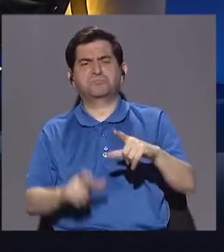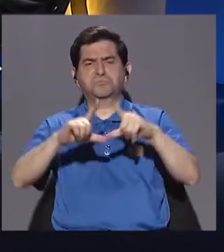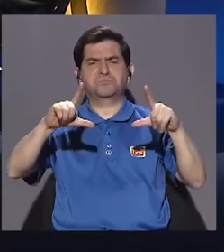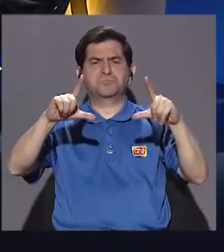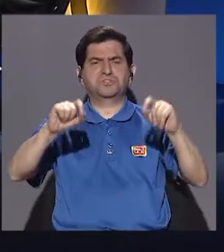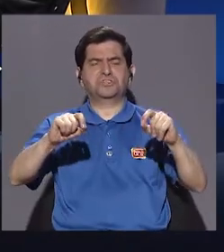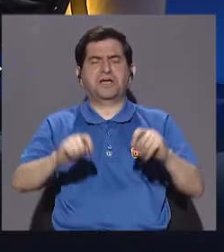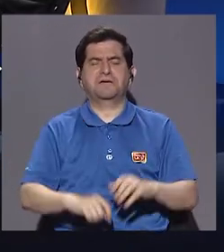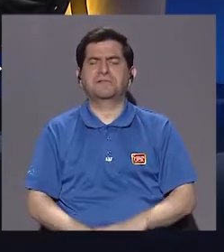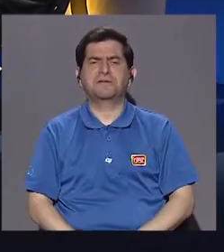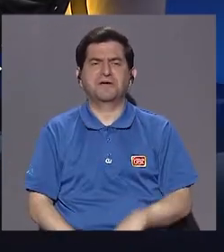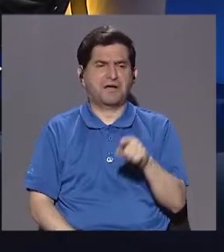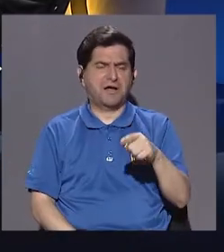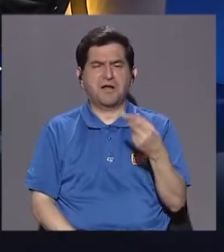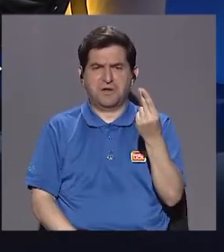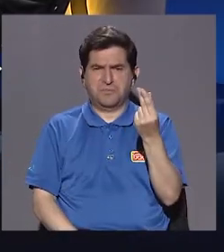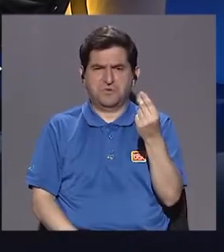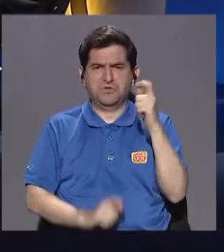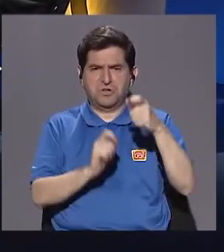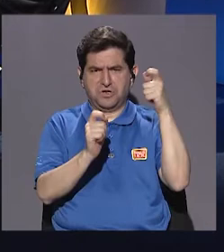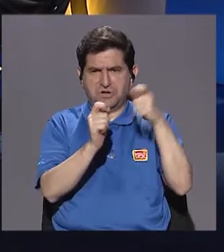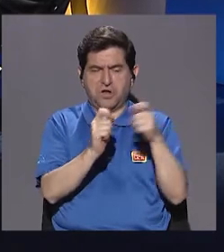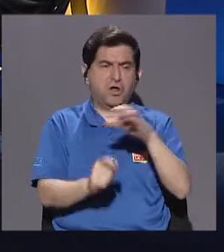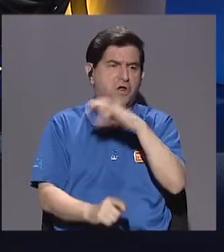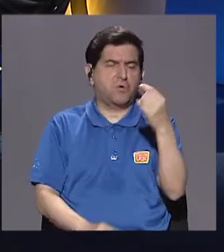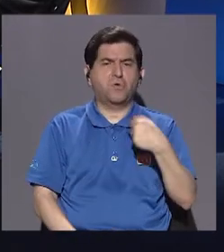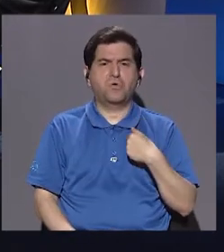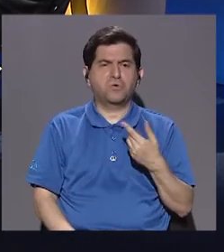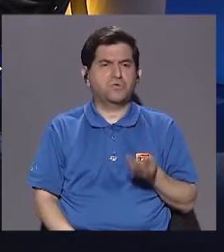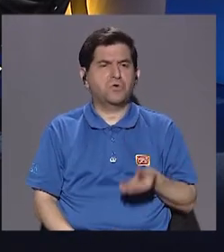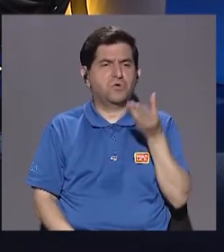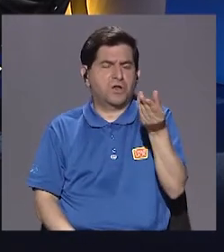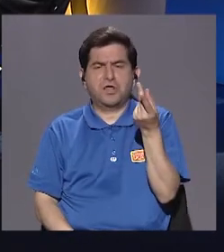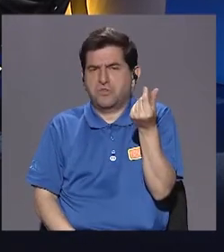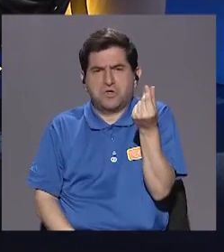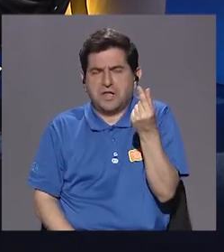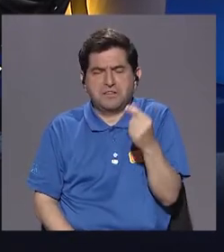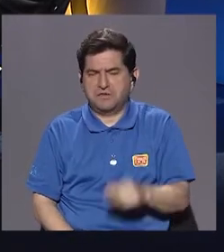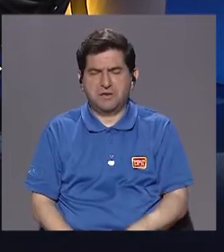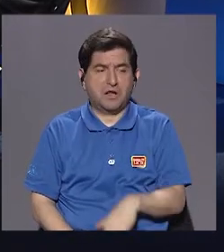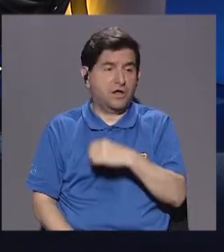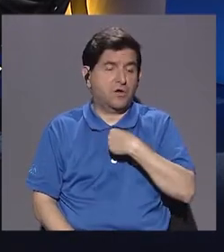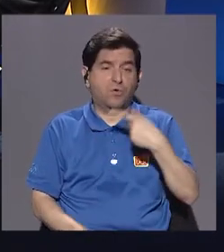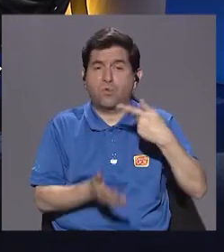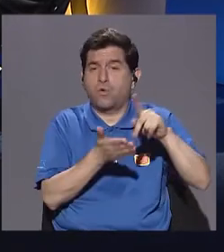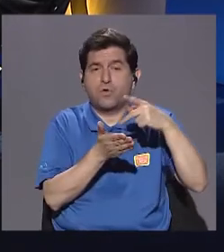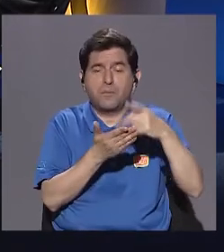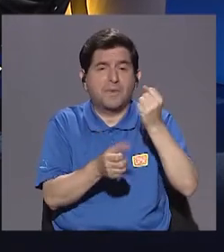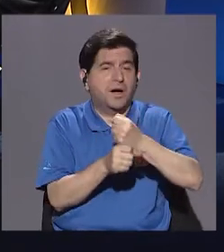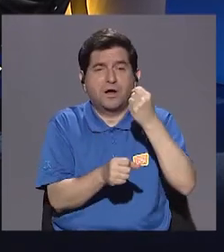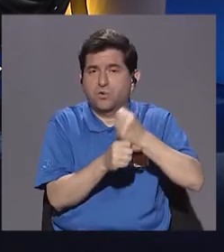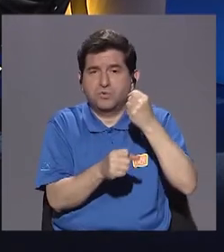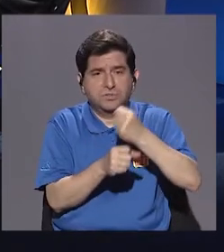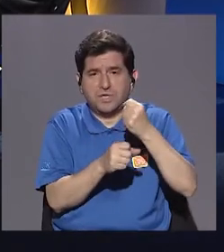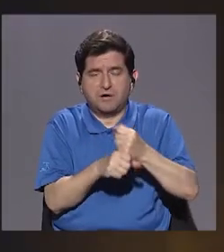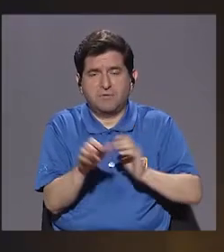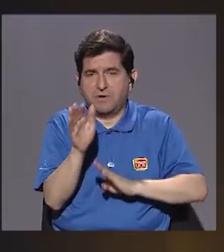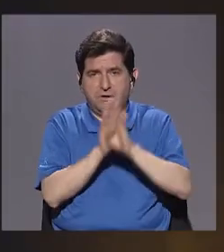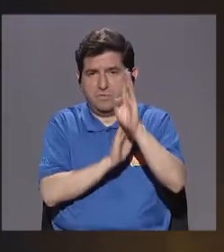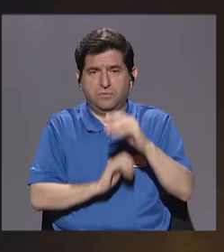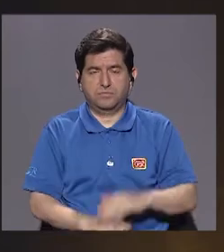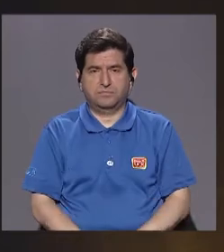por tanto dinero o te doy en efectivo o pago o algún trabajo que se desarrolle